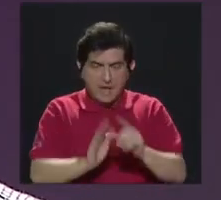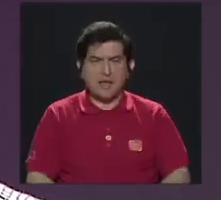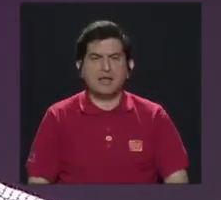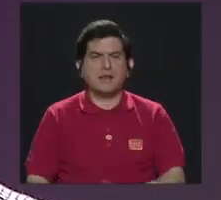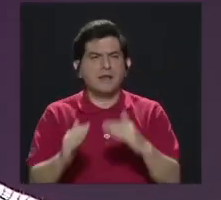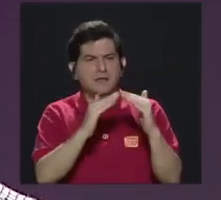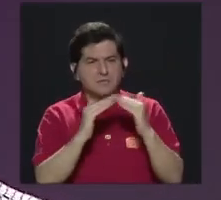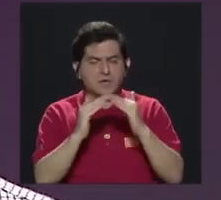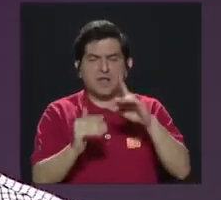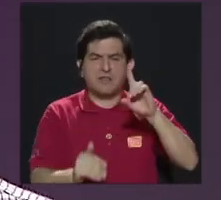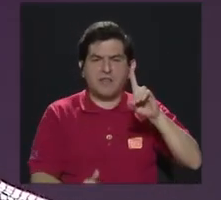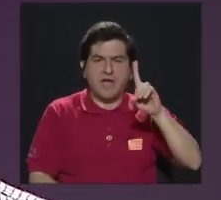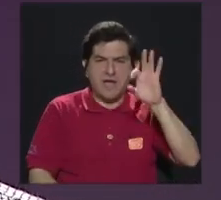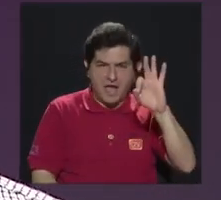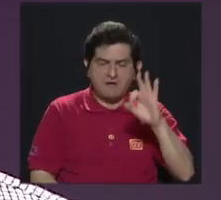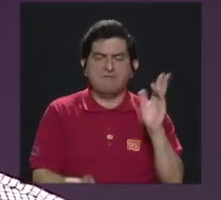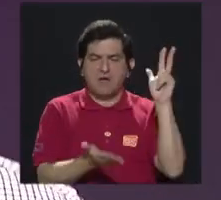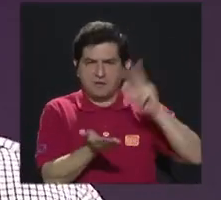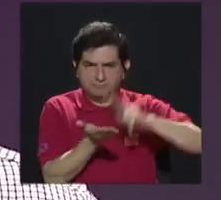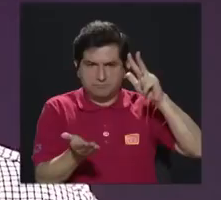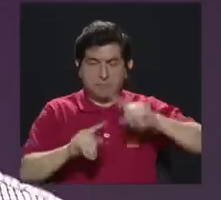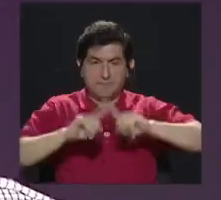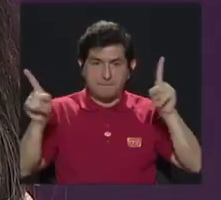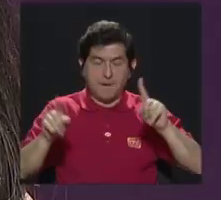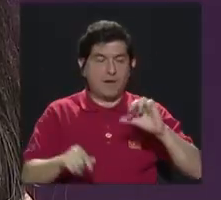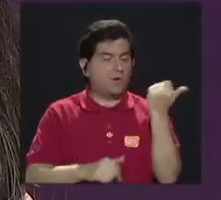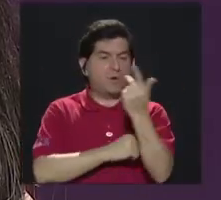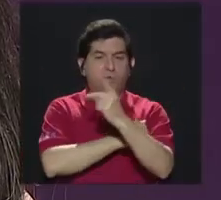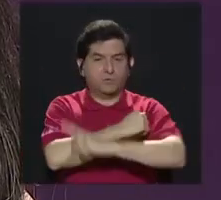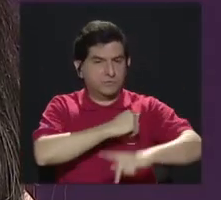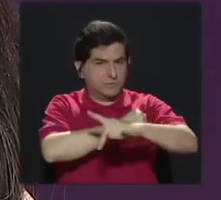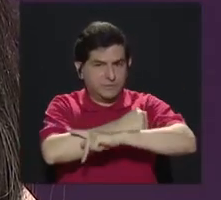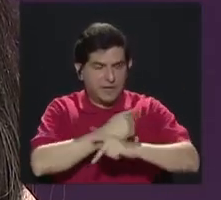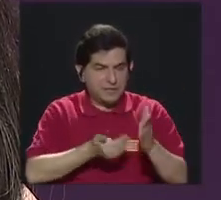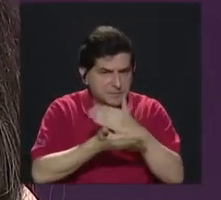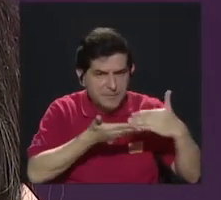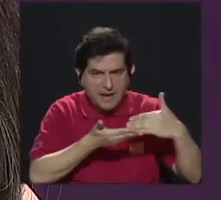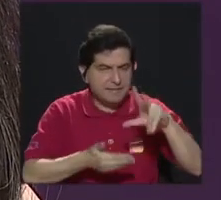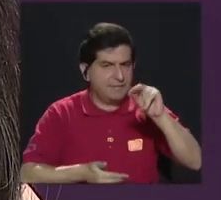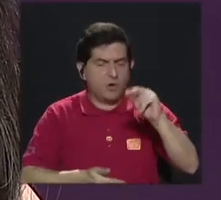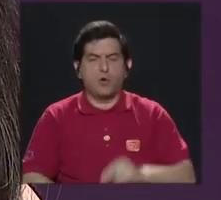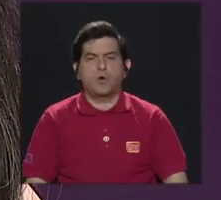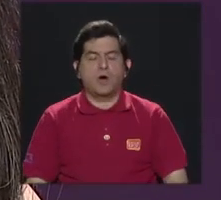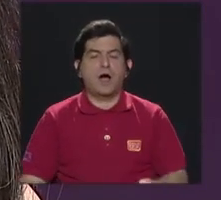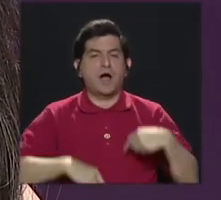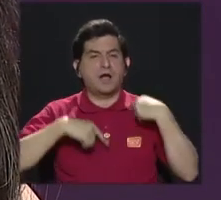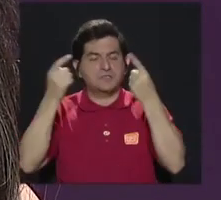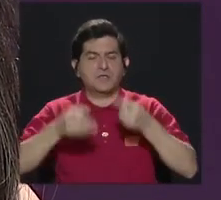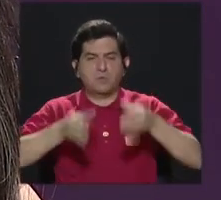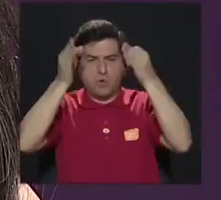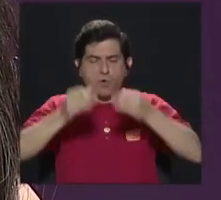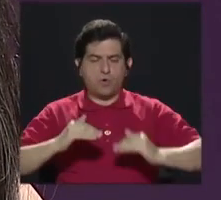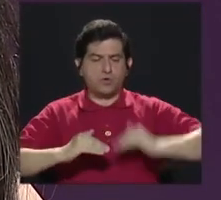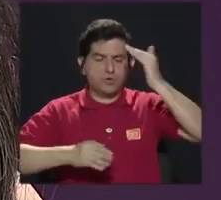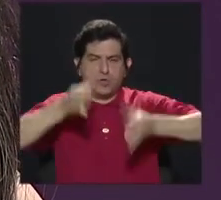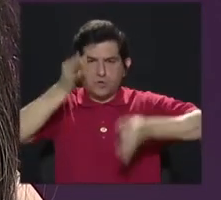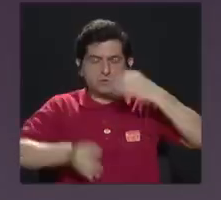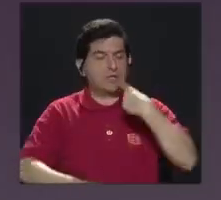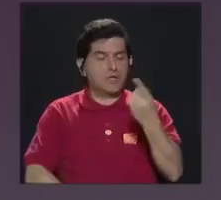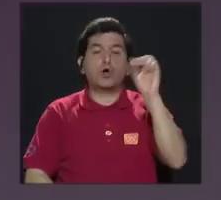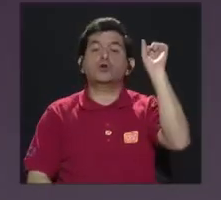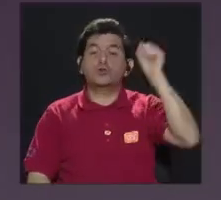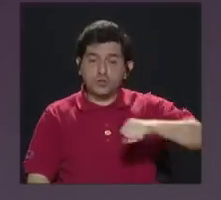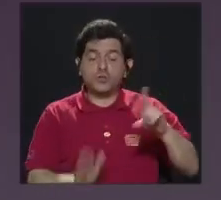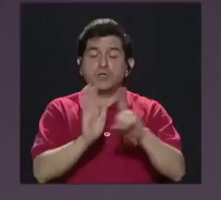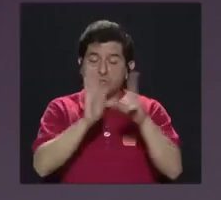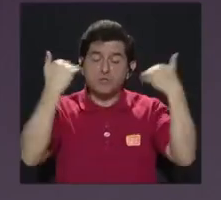ciudad del DF lo aprobó, pero el resto del país no. ¿Y qué pasó? El tema se elevó a la Corte Suprema de Justicia y la Corte Suprema dijo, sí, esto